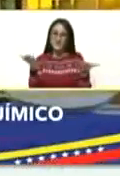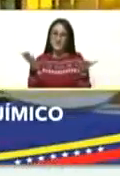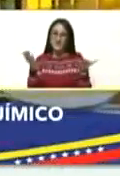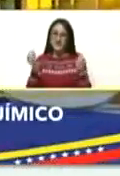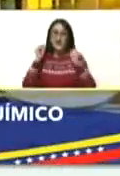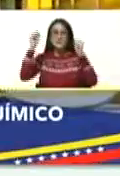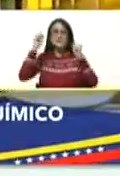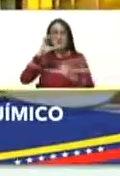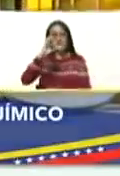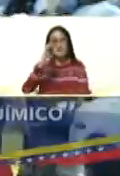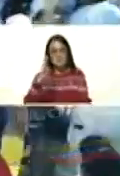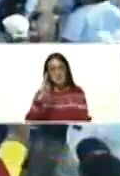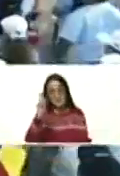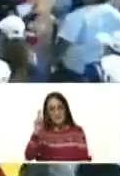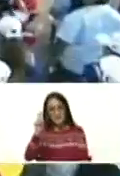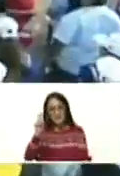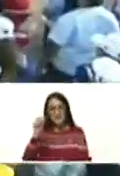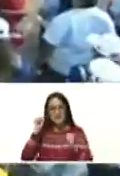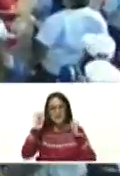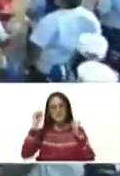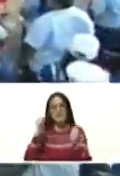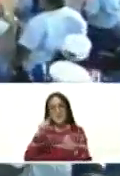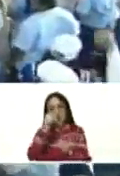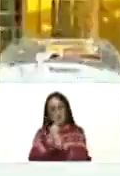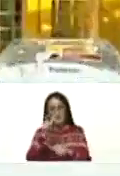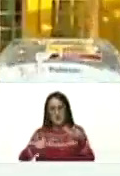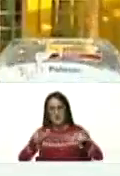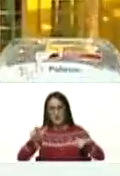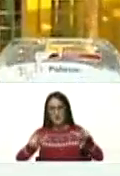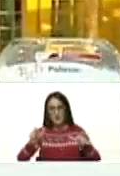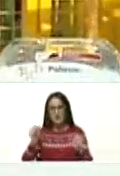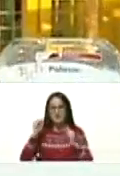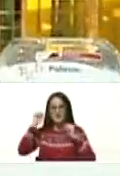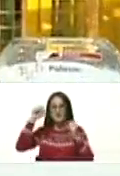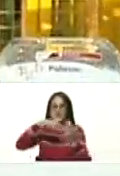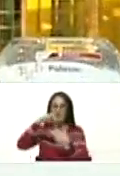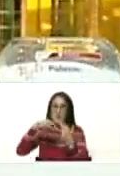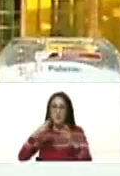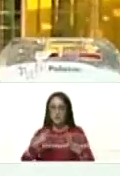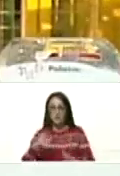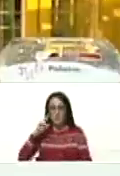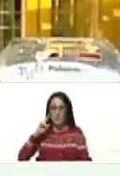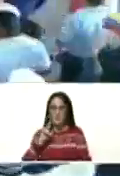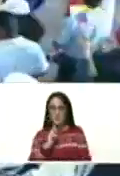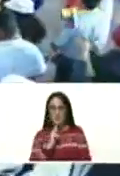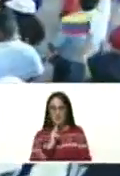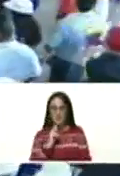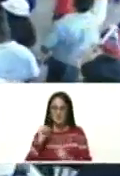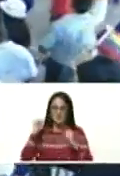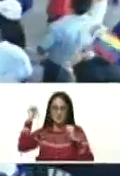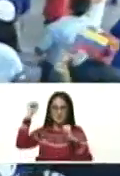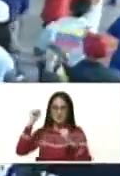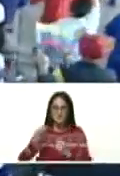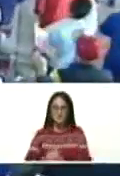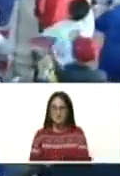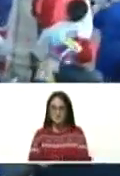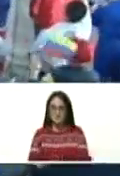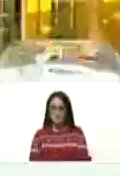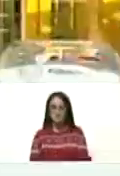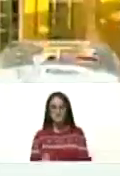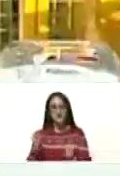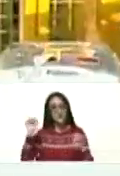los CPT! ¡Que viva la clase obrera! ¡Que viva la revolución bolivariana! ¡Que